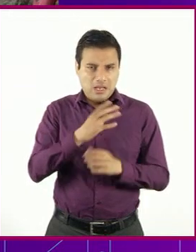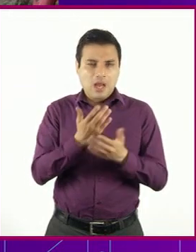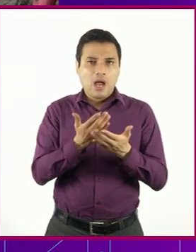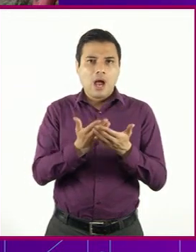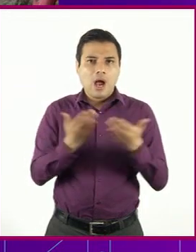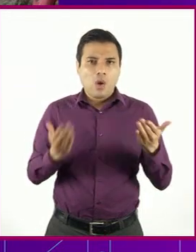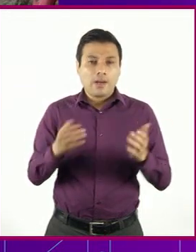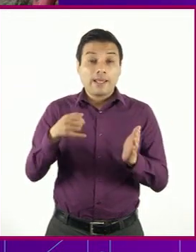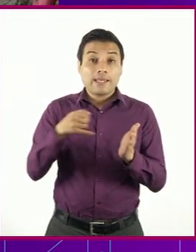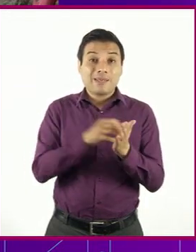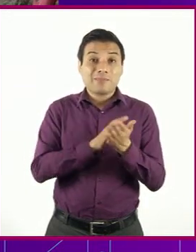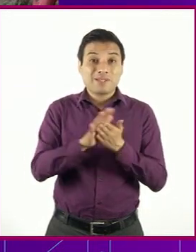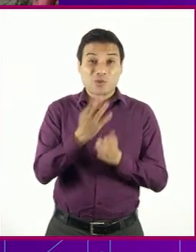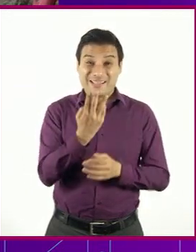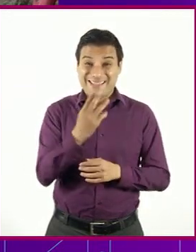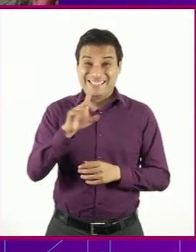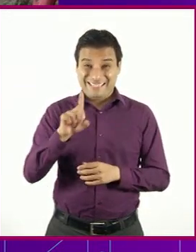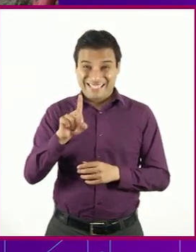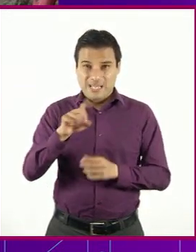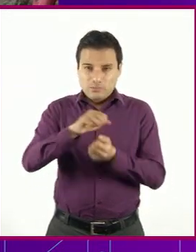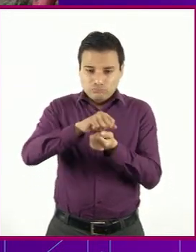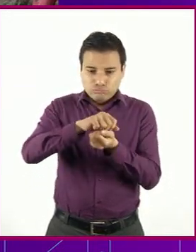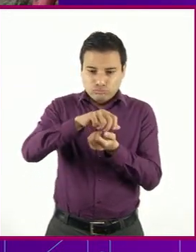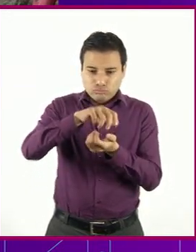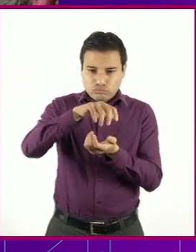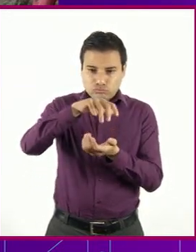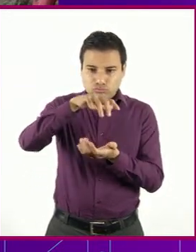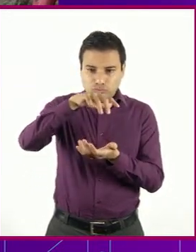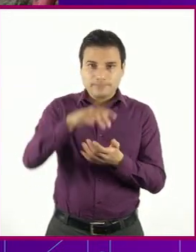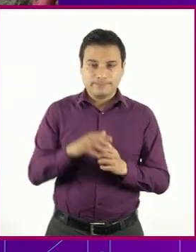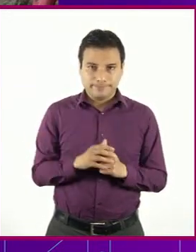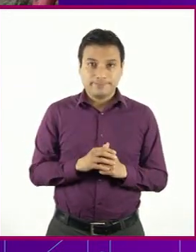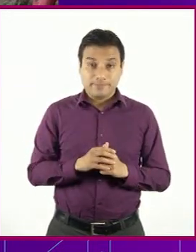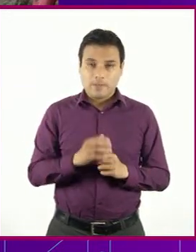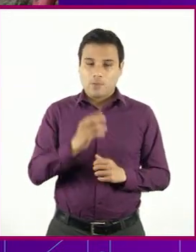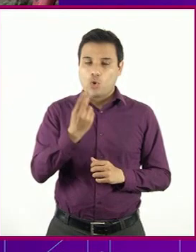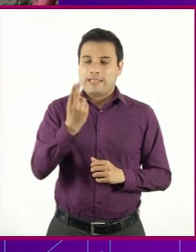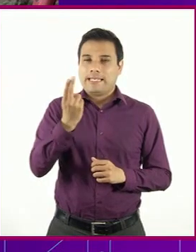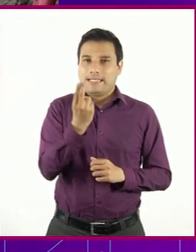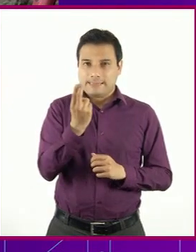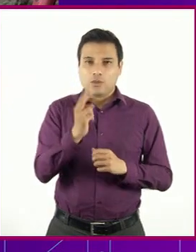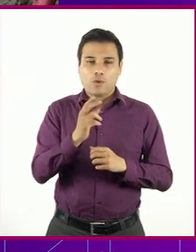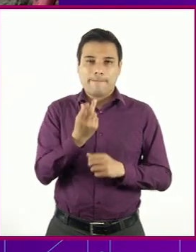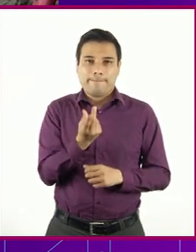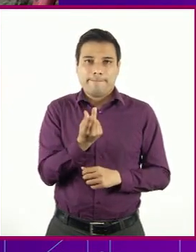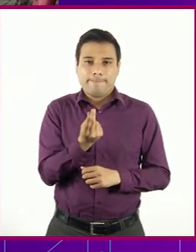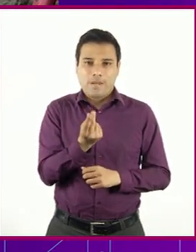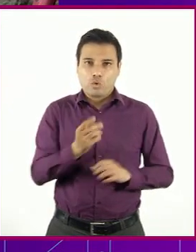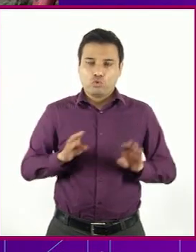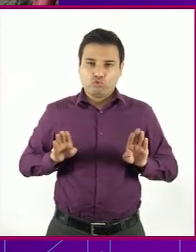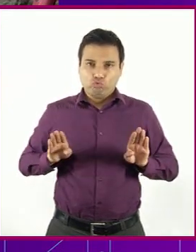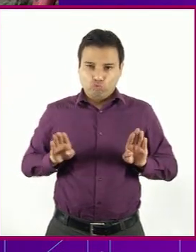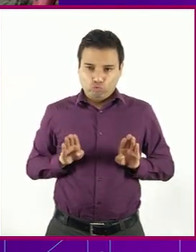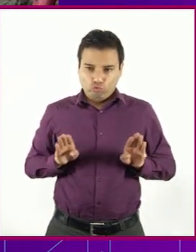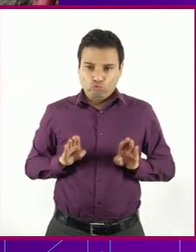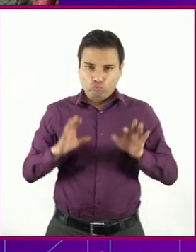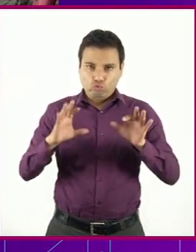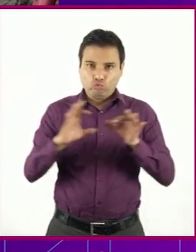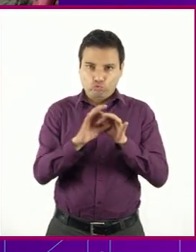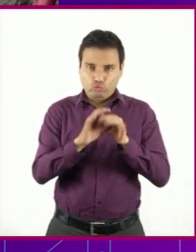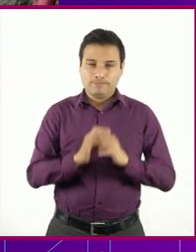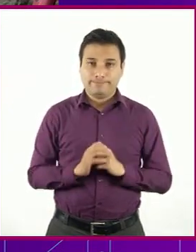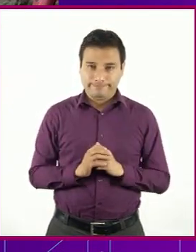artefactos. Lo más importante es considerar que sean funcionales para cada perrito y considerar que nuestro